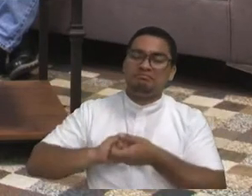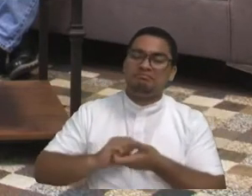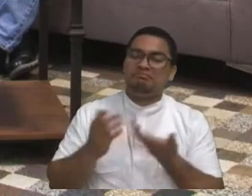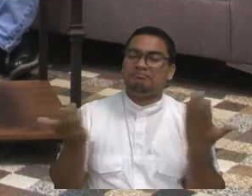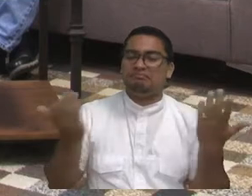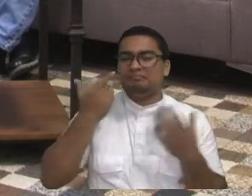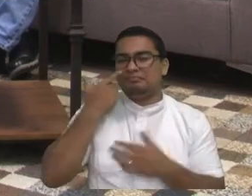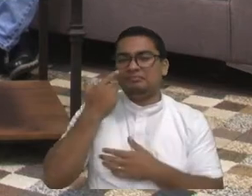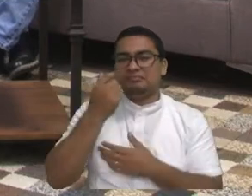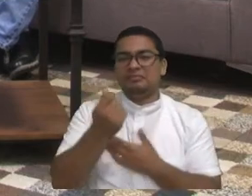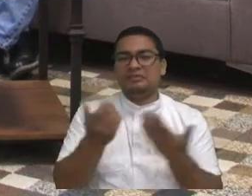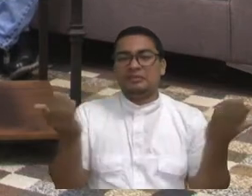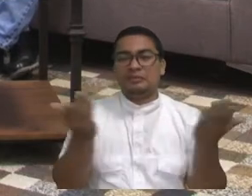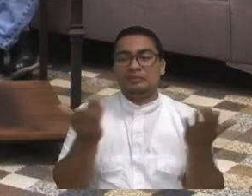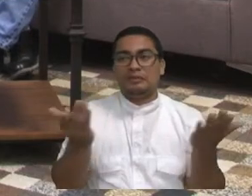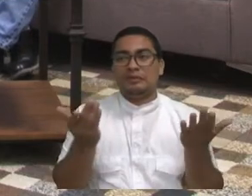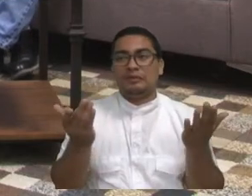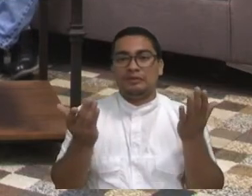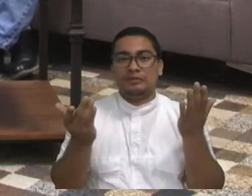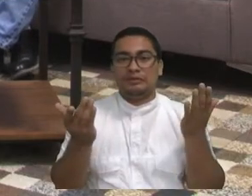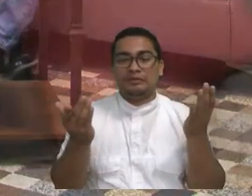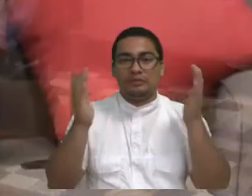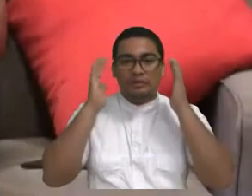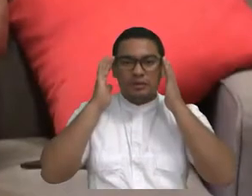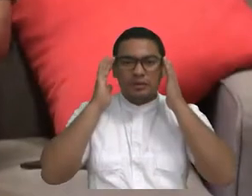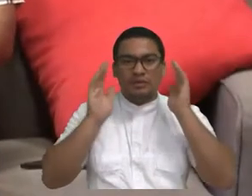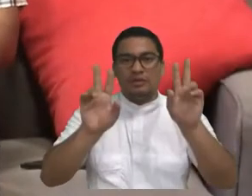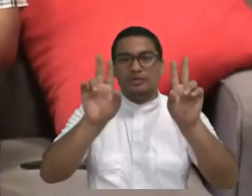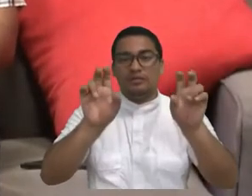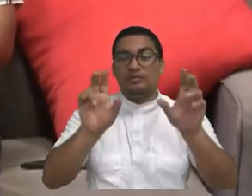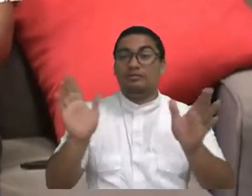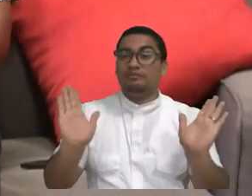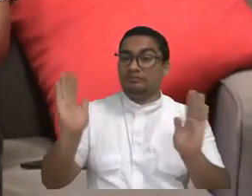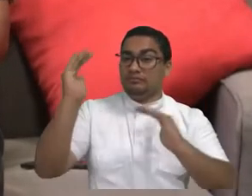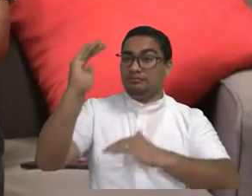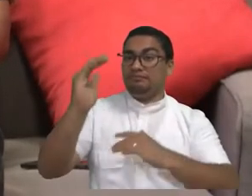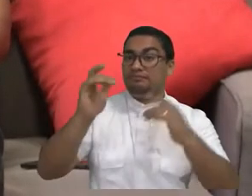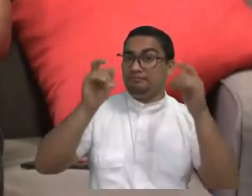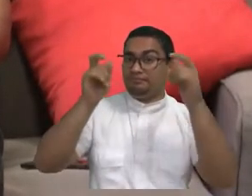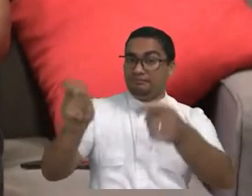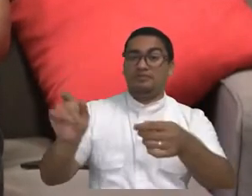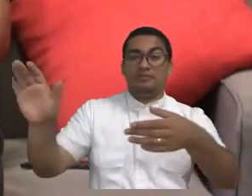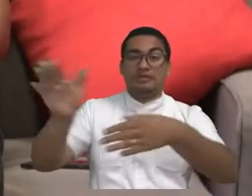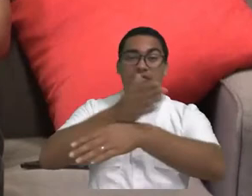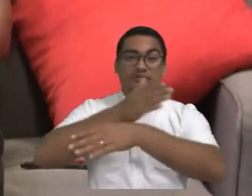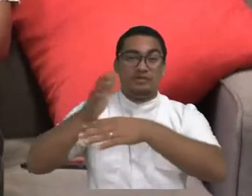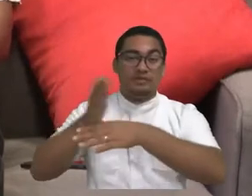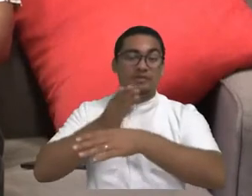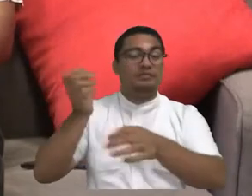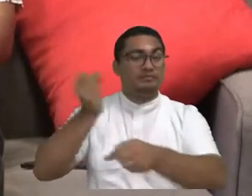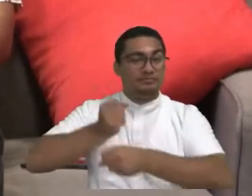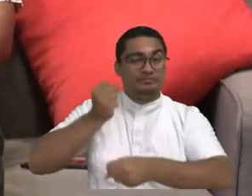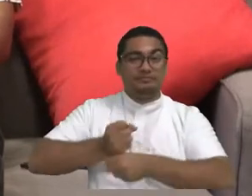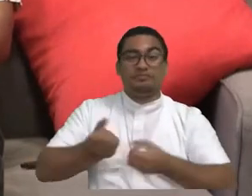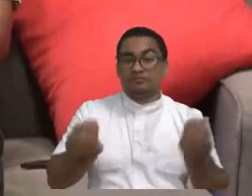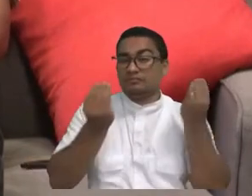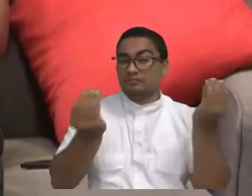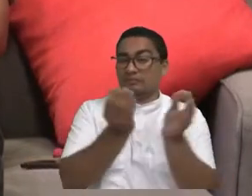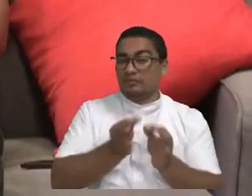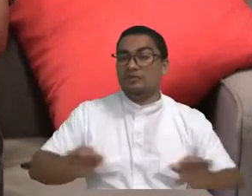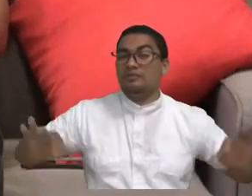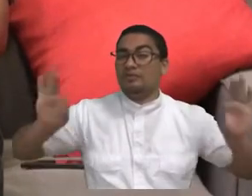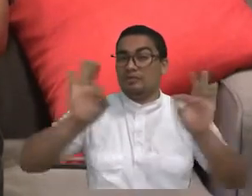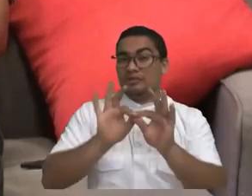un poquito en la palestra dejábamos el aspecto de la certificación de oficios muy importantes le mencionaba